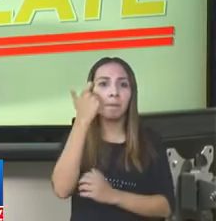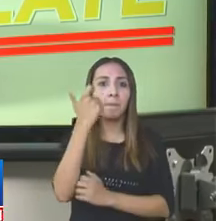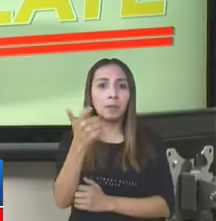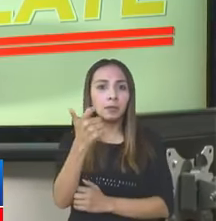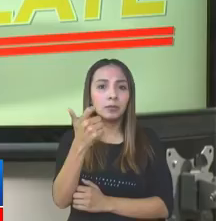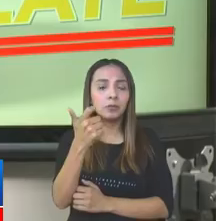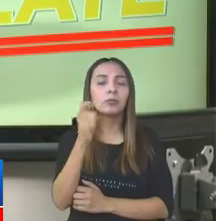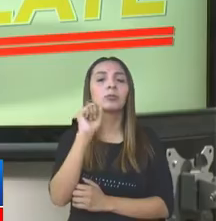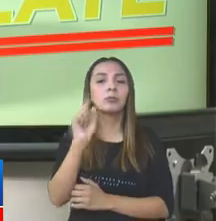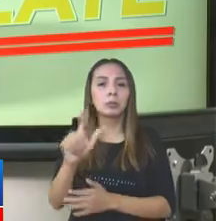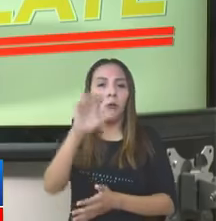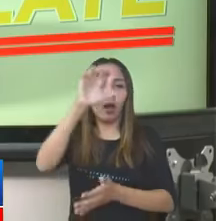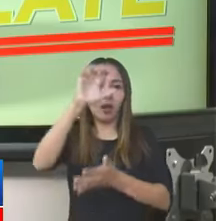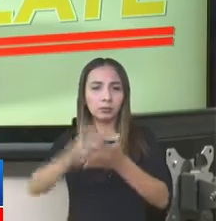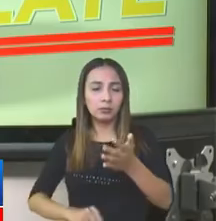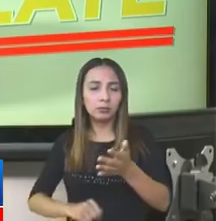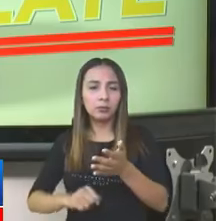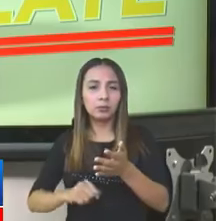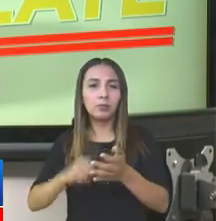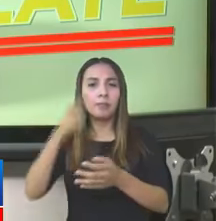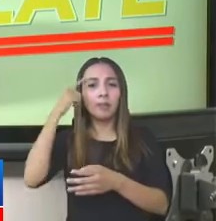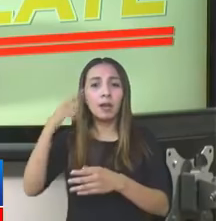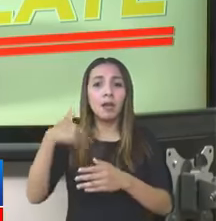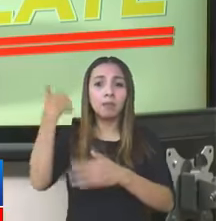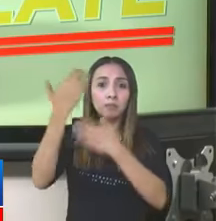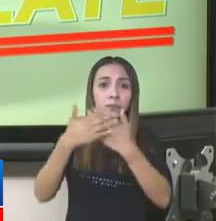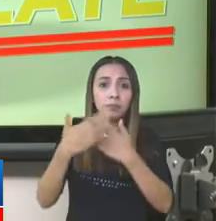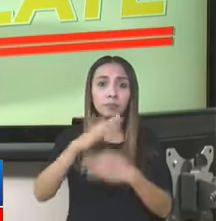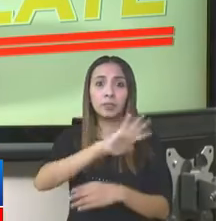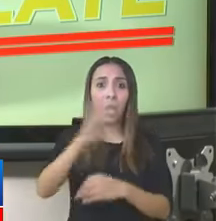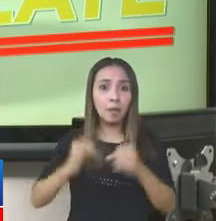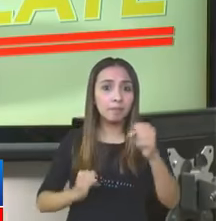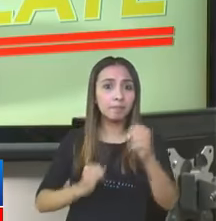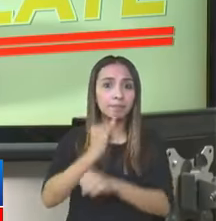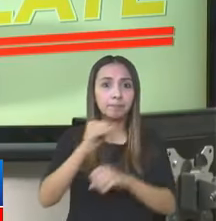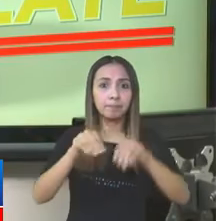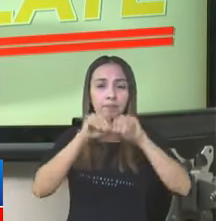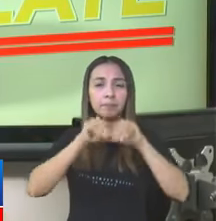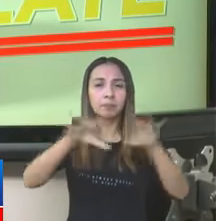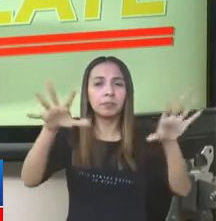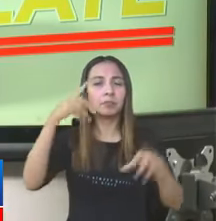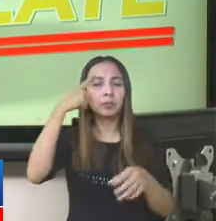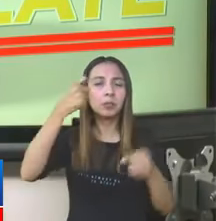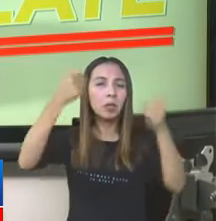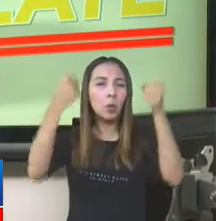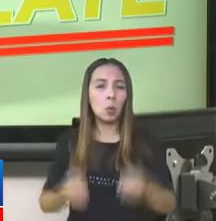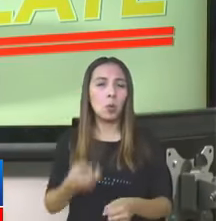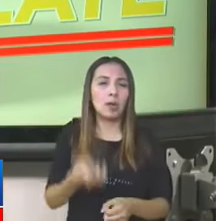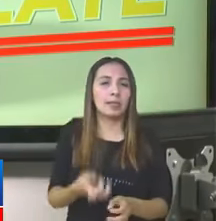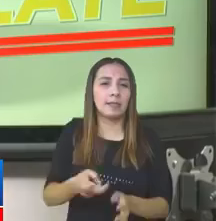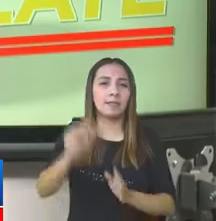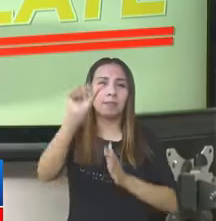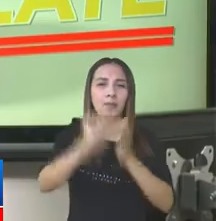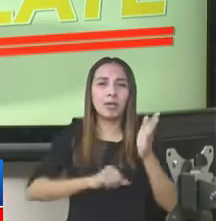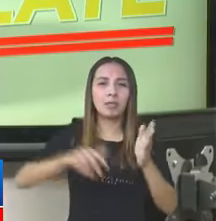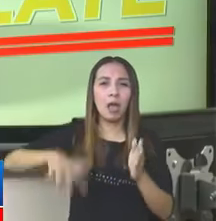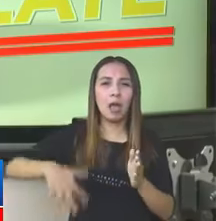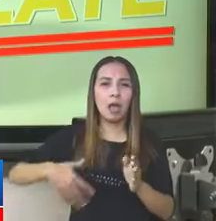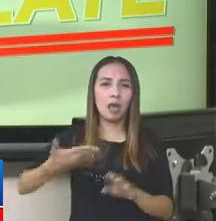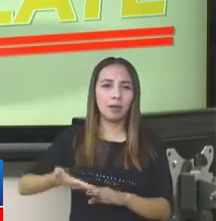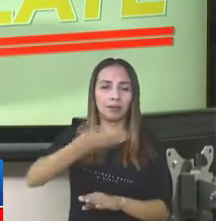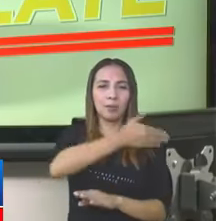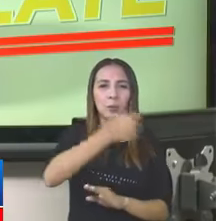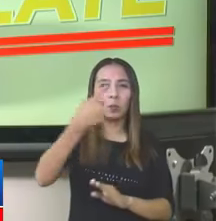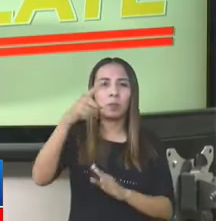cuenta para la cuestión de que una vez que se dé el decreto que emitirá seguramente en este mes, como así lo comentó el pasado